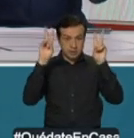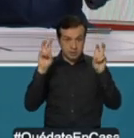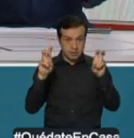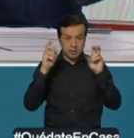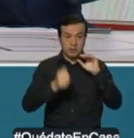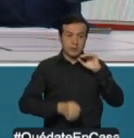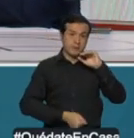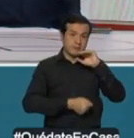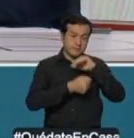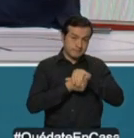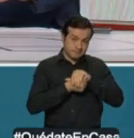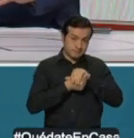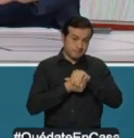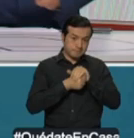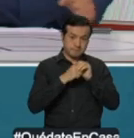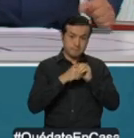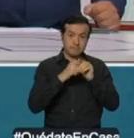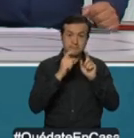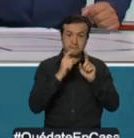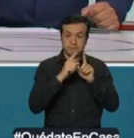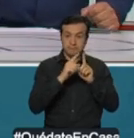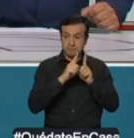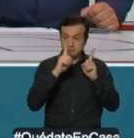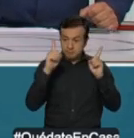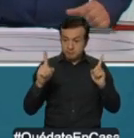aislamiento al distanciamiento